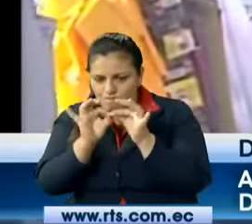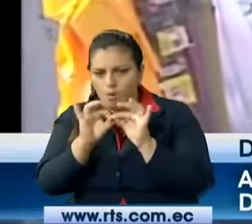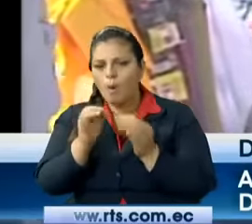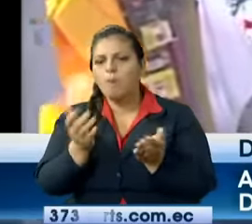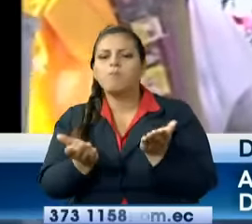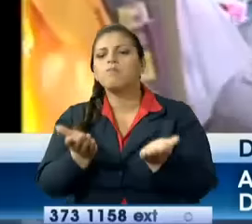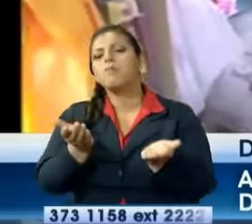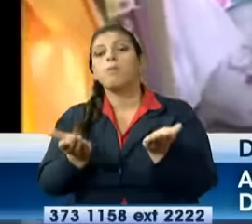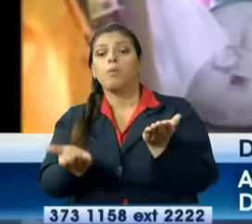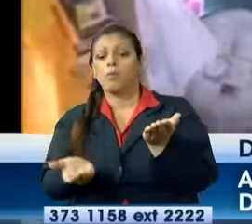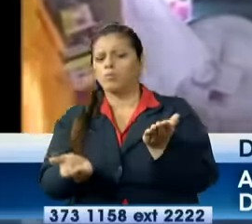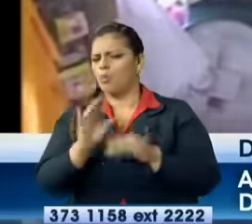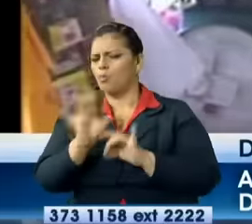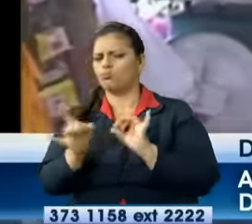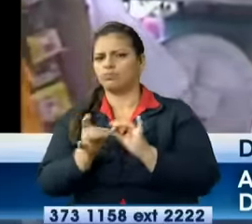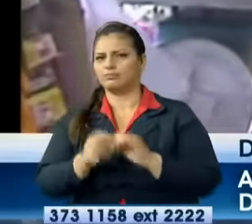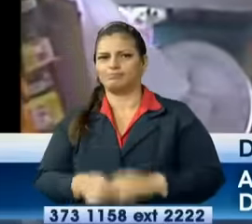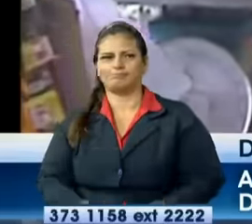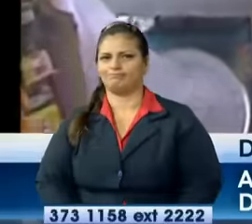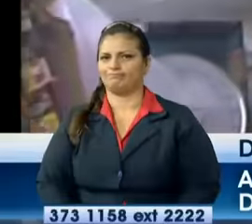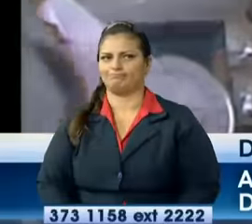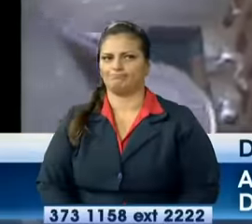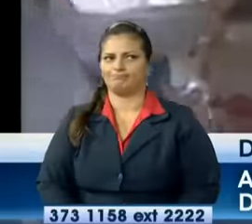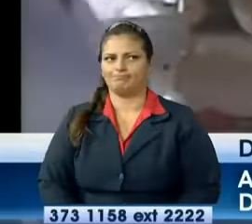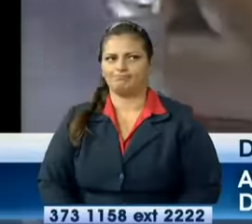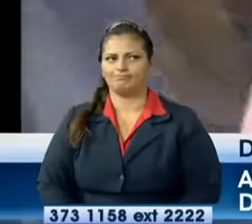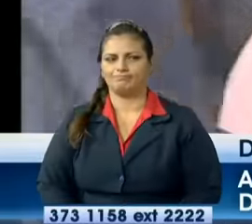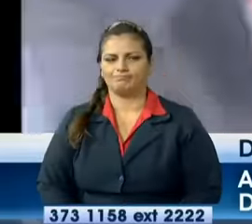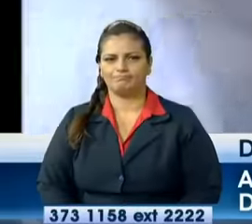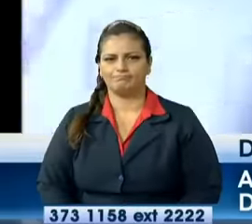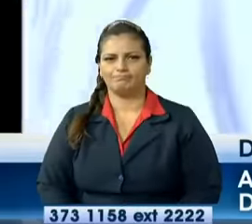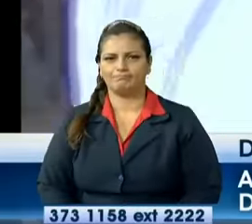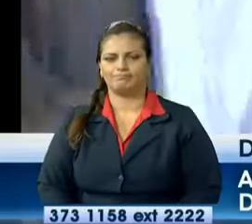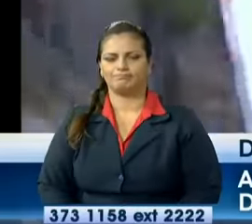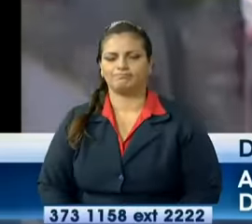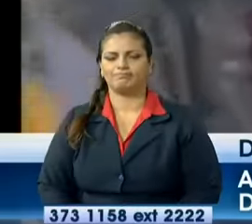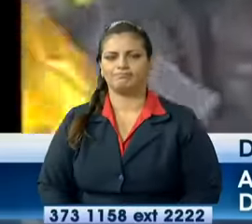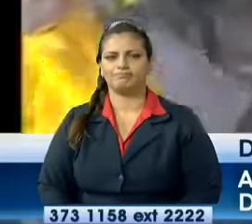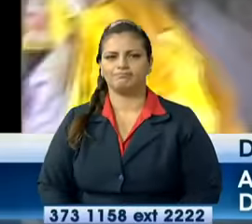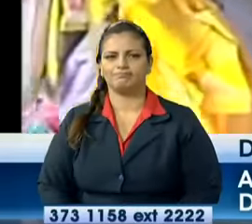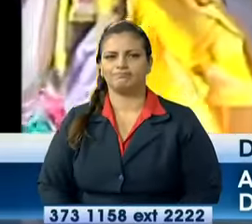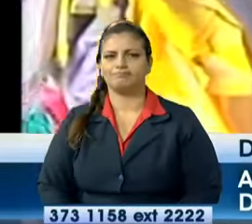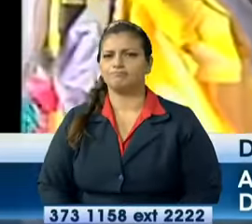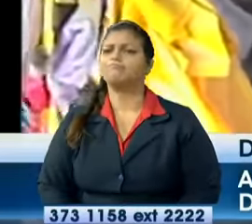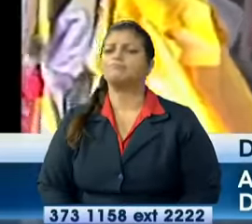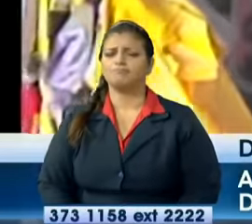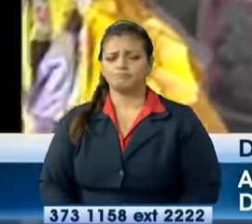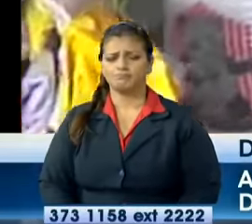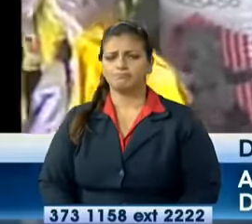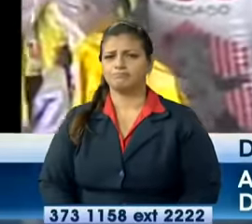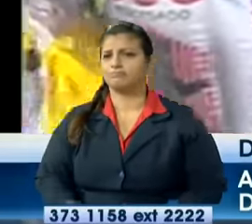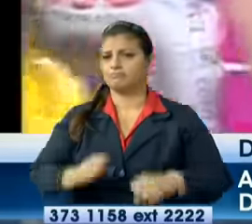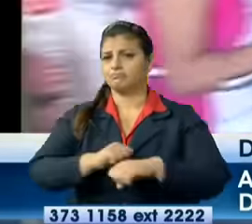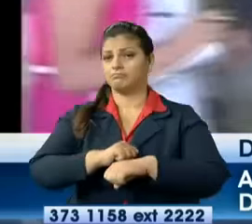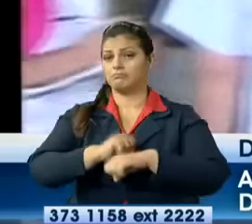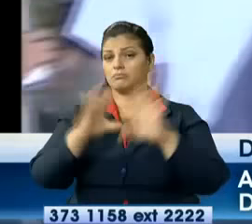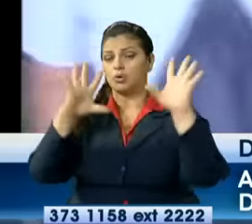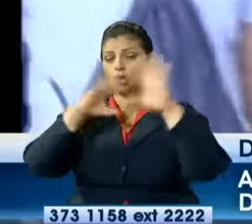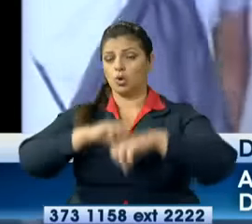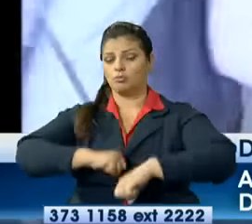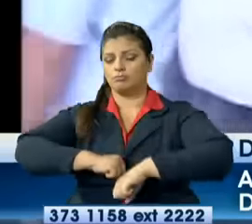y que... es visitado incluso, este de aquí, es visitado a cualquier hora del día, incluso en la noche y madrugada.